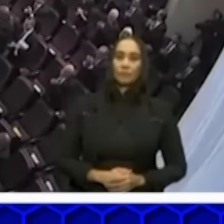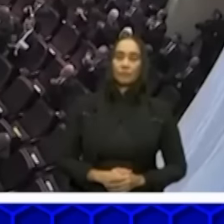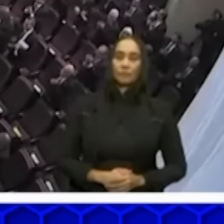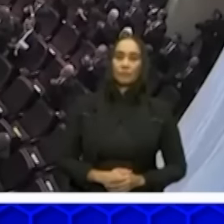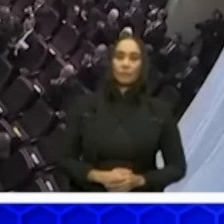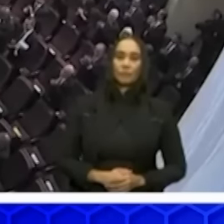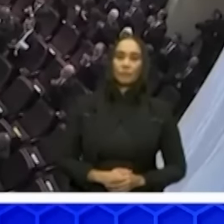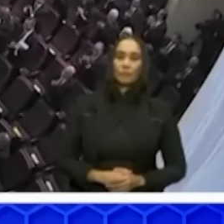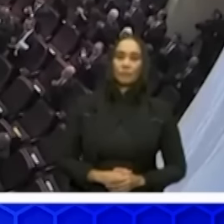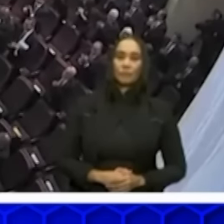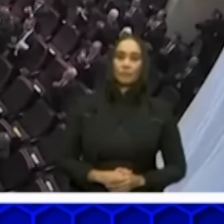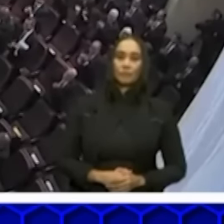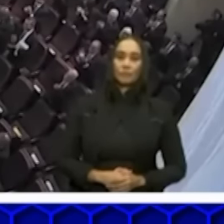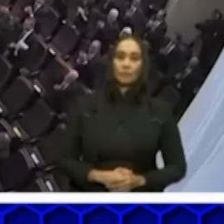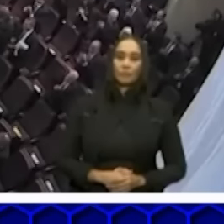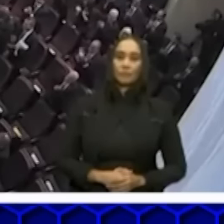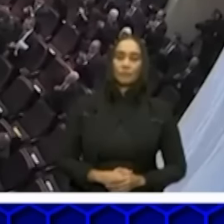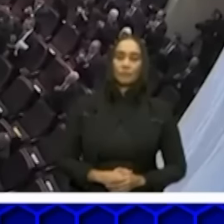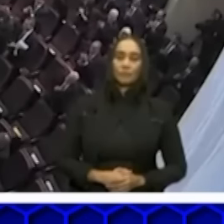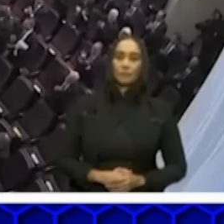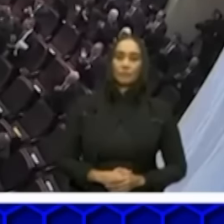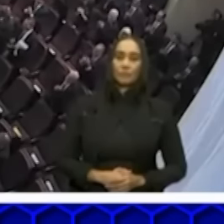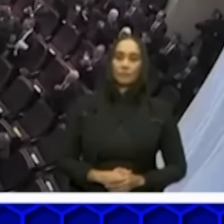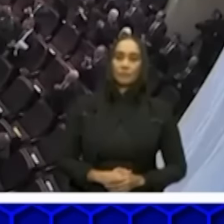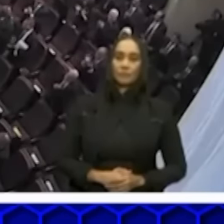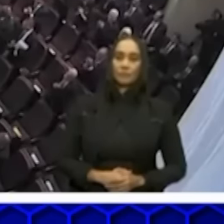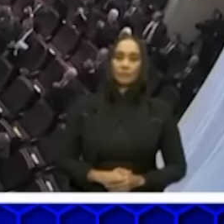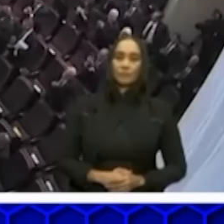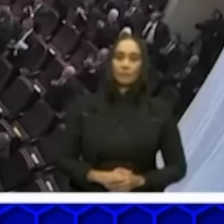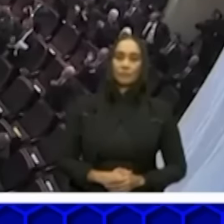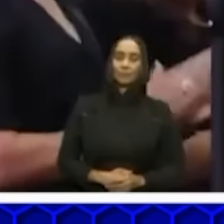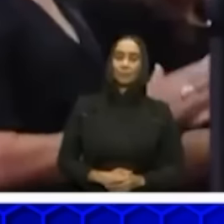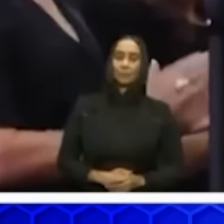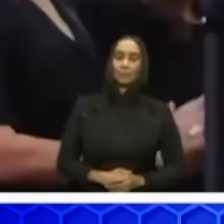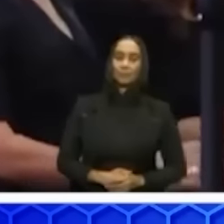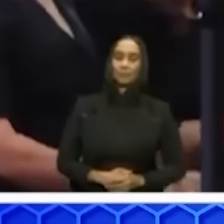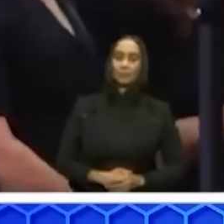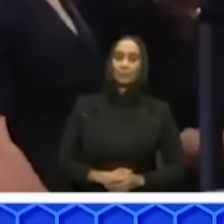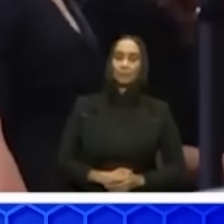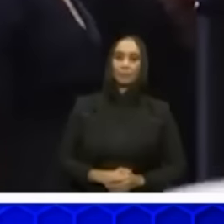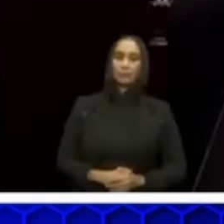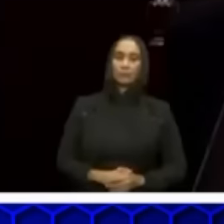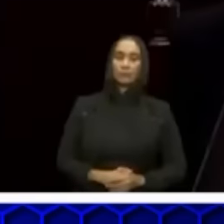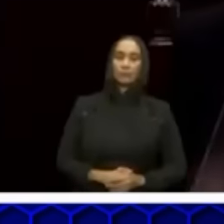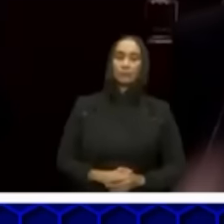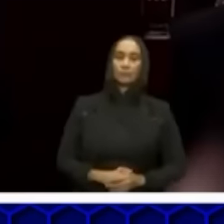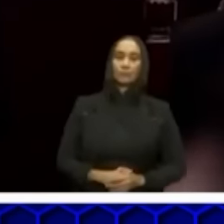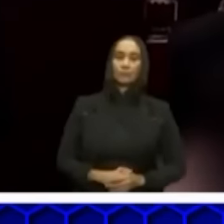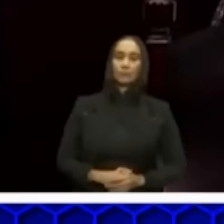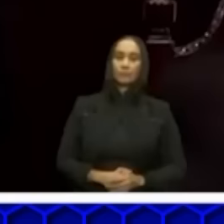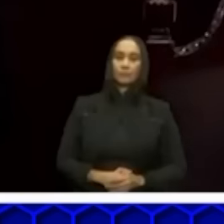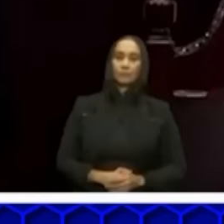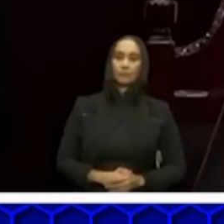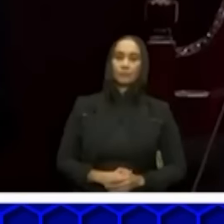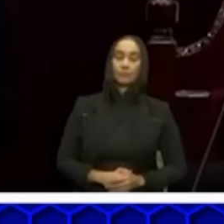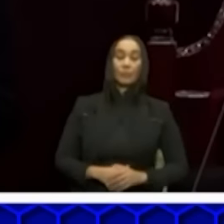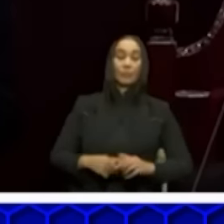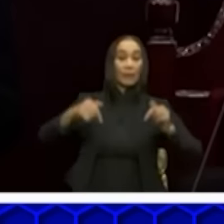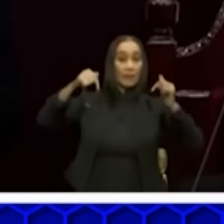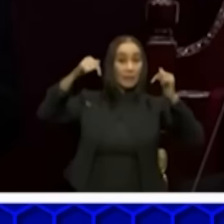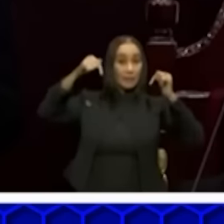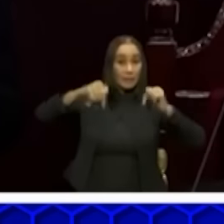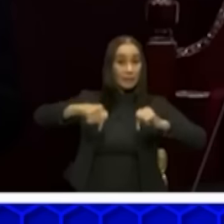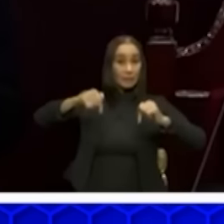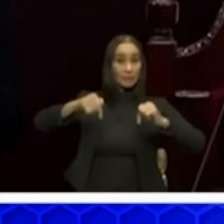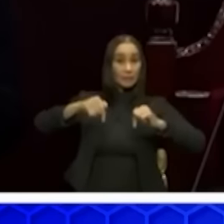ilustrativa yo la tuve la virtud de verla enterita en mi casa desde que comenzó todo el proceso del